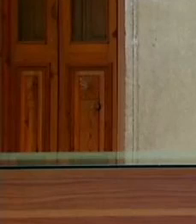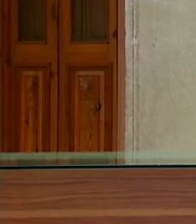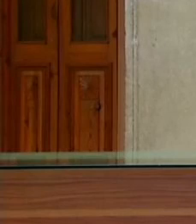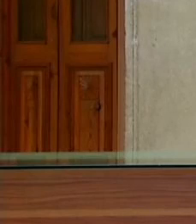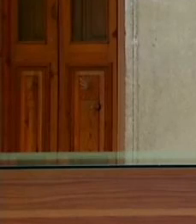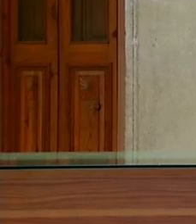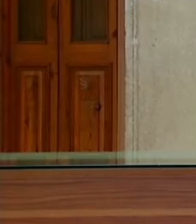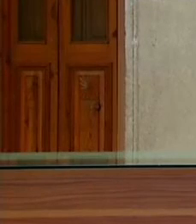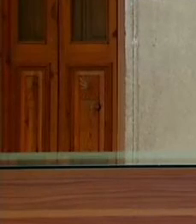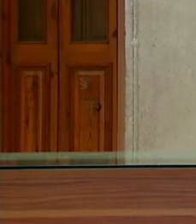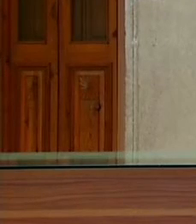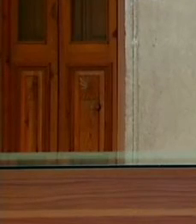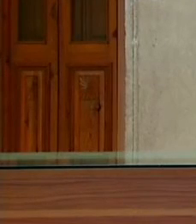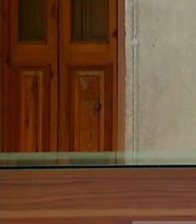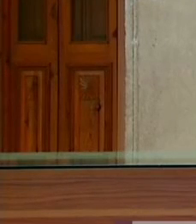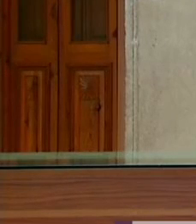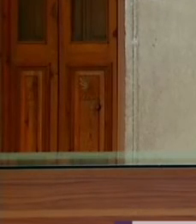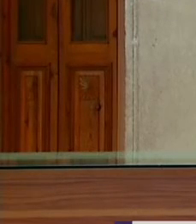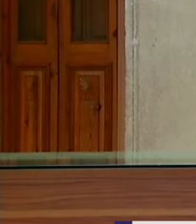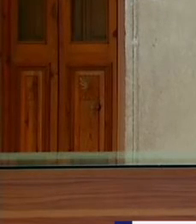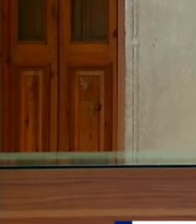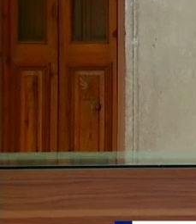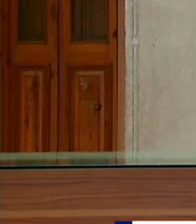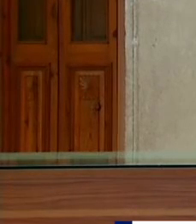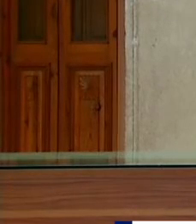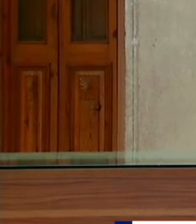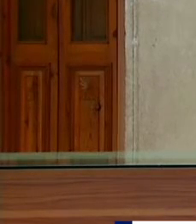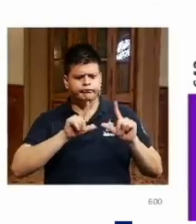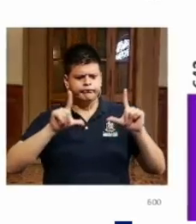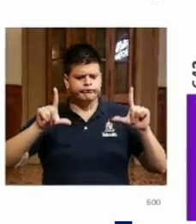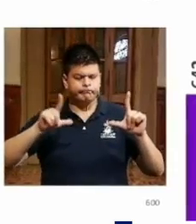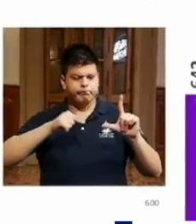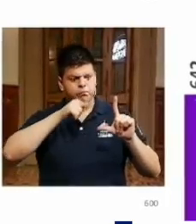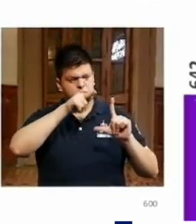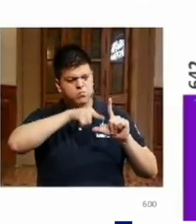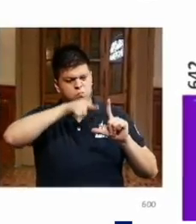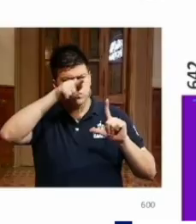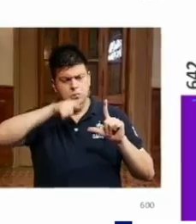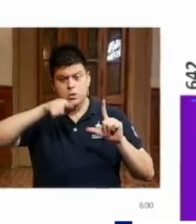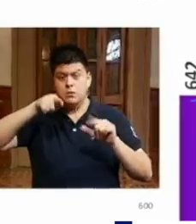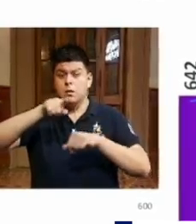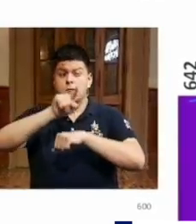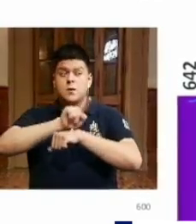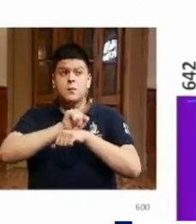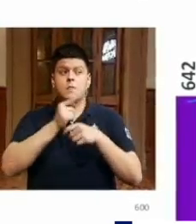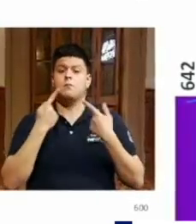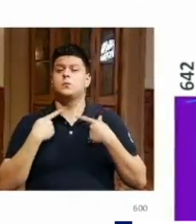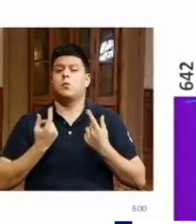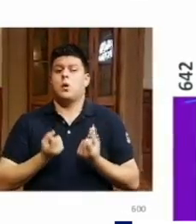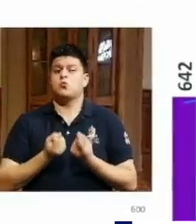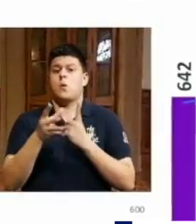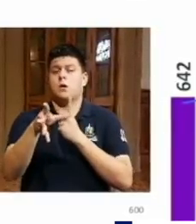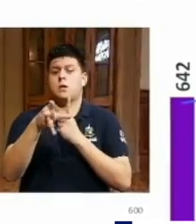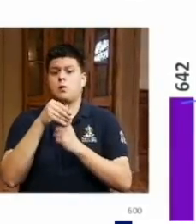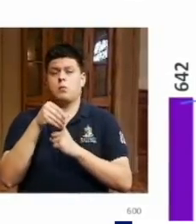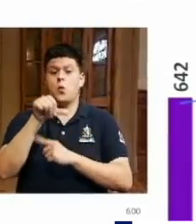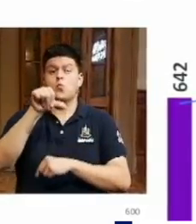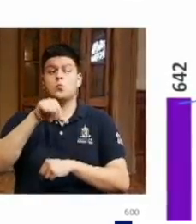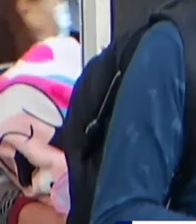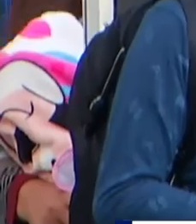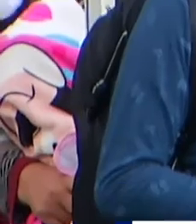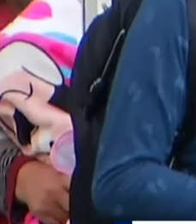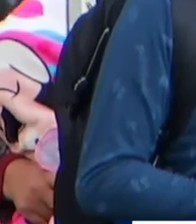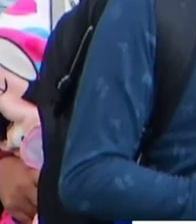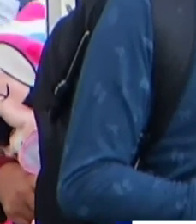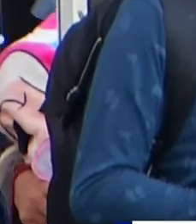directora del hospital metrópoli este lunes las autoridades de salud de nuevo león dieron a conocer que el número de contagios de kobe 19 sigue siendo